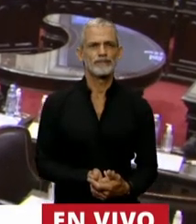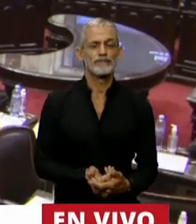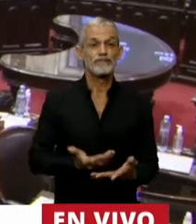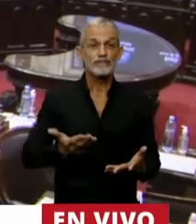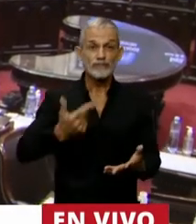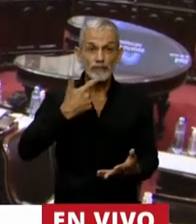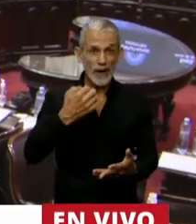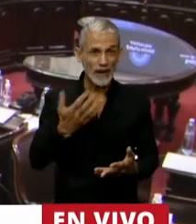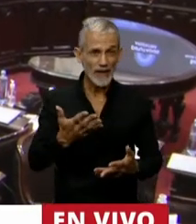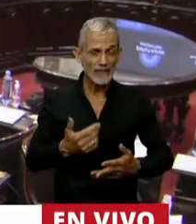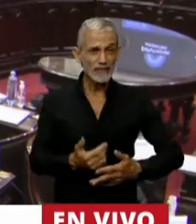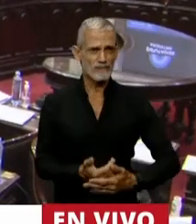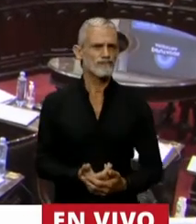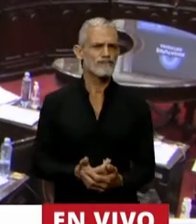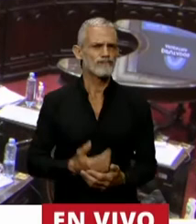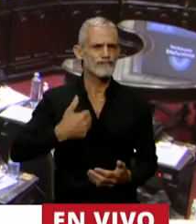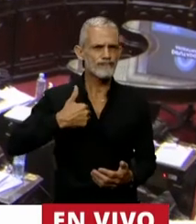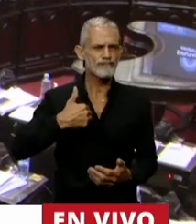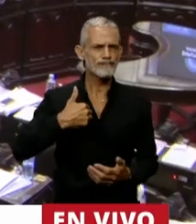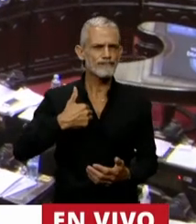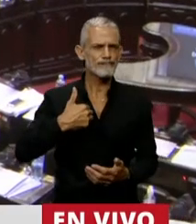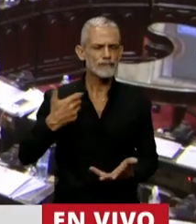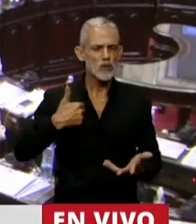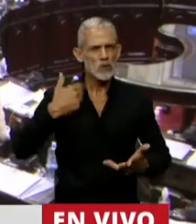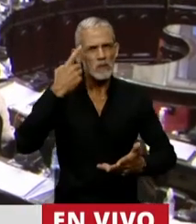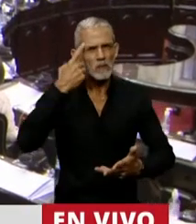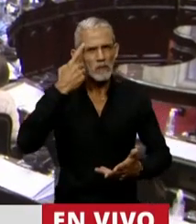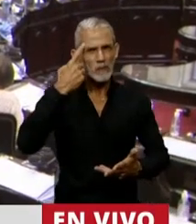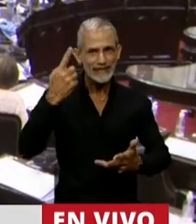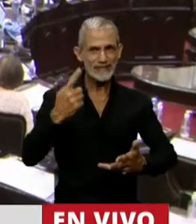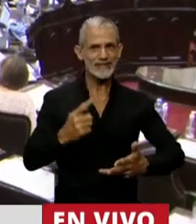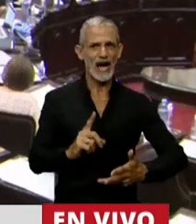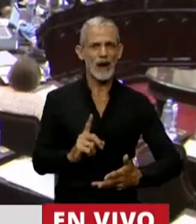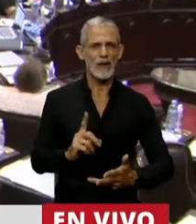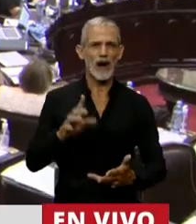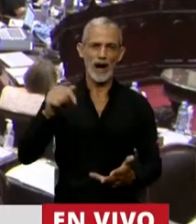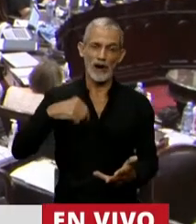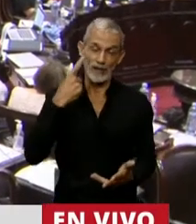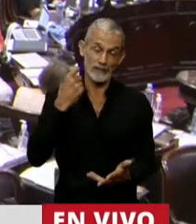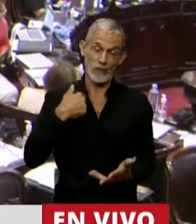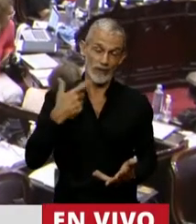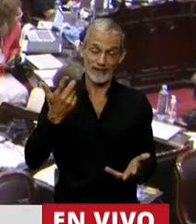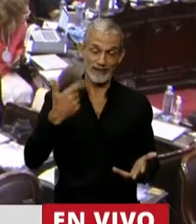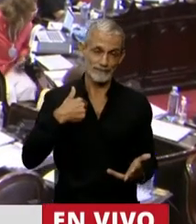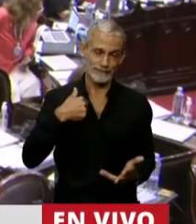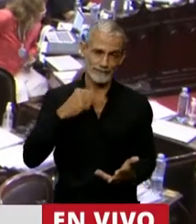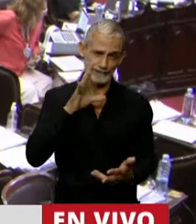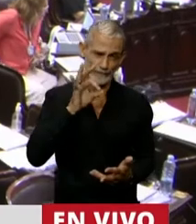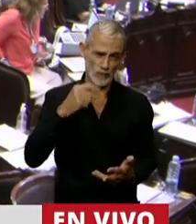la verdad es que tenía la expectativa ahora me doy cuenta que ingenua